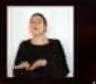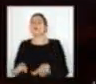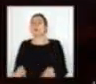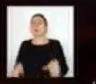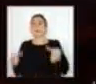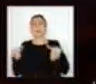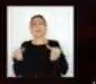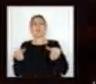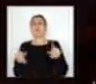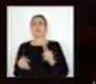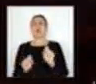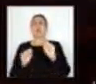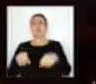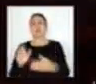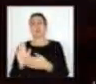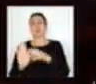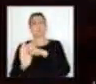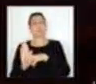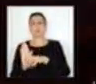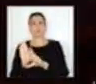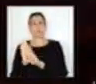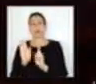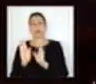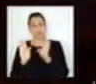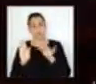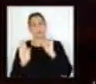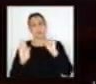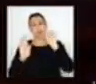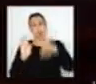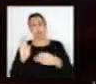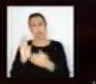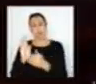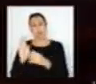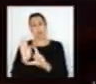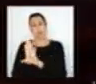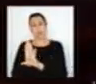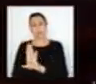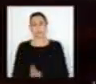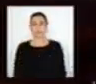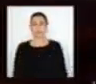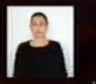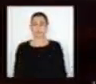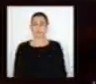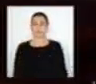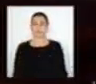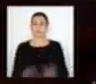esta norma, de esta ley. Eso es todo, he dicho. Muchas gracias, señor presidente.